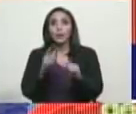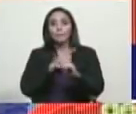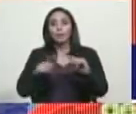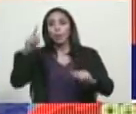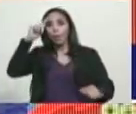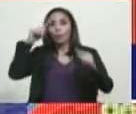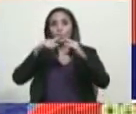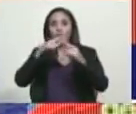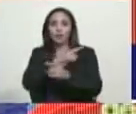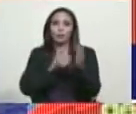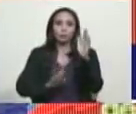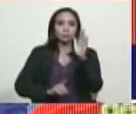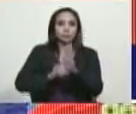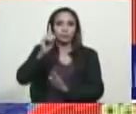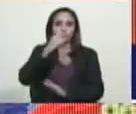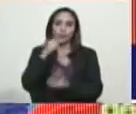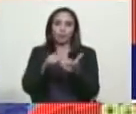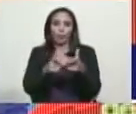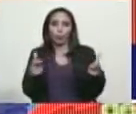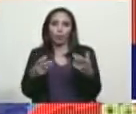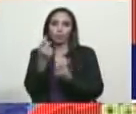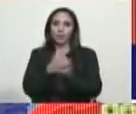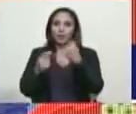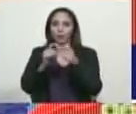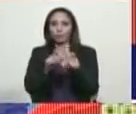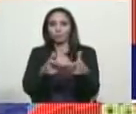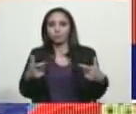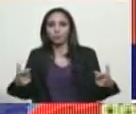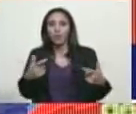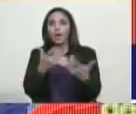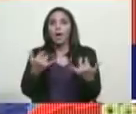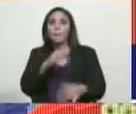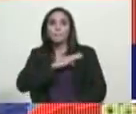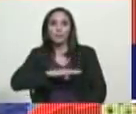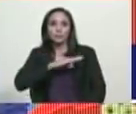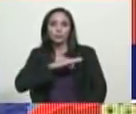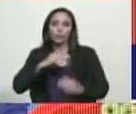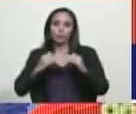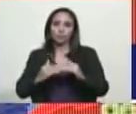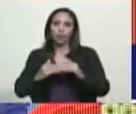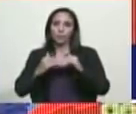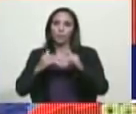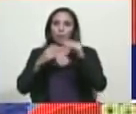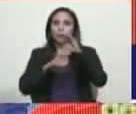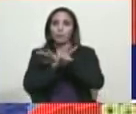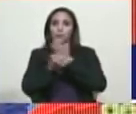metas necesitamos ampliar la inversión. Y la misión Rivas va a pasar de